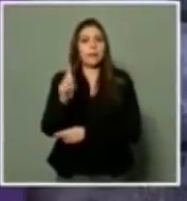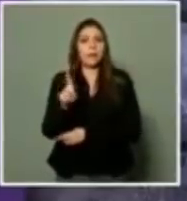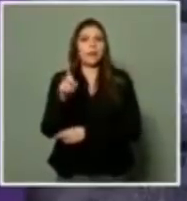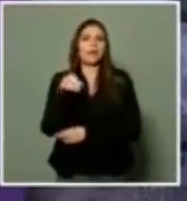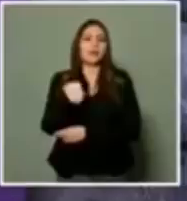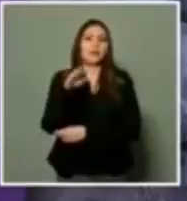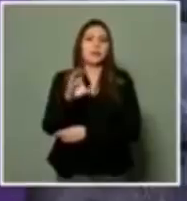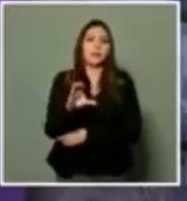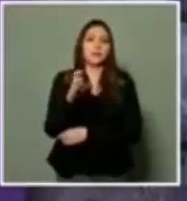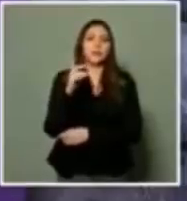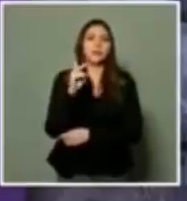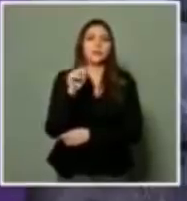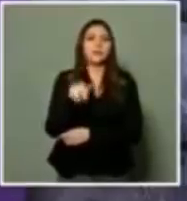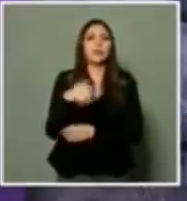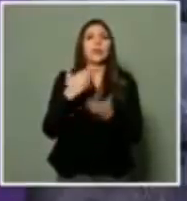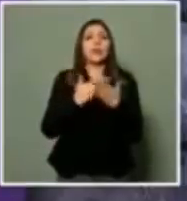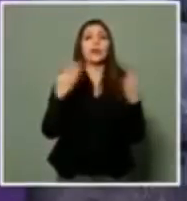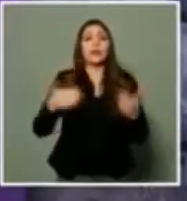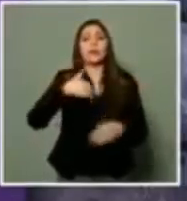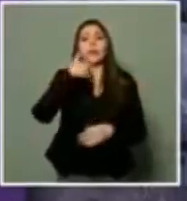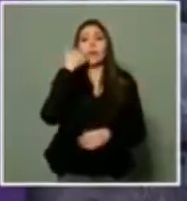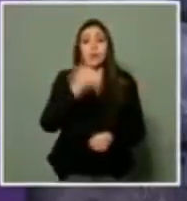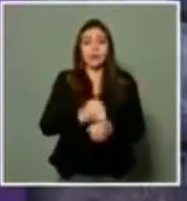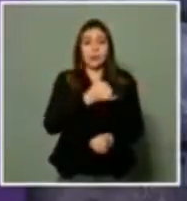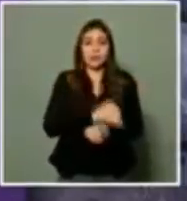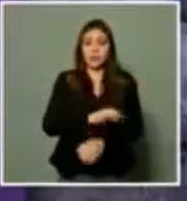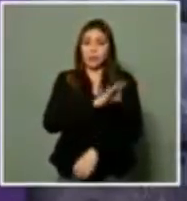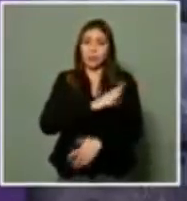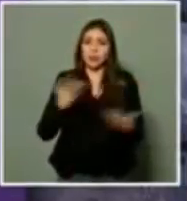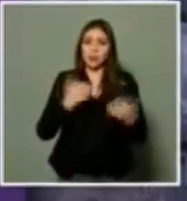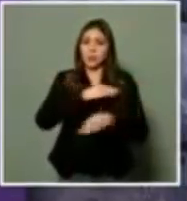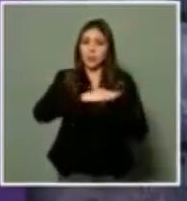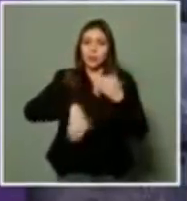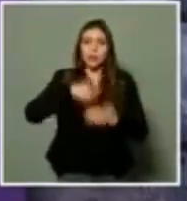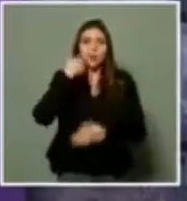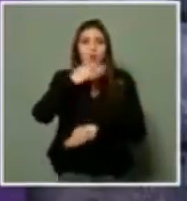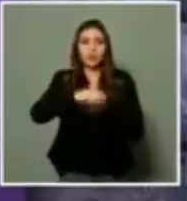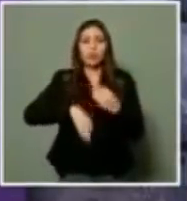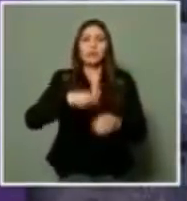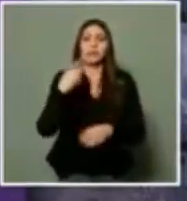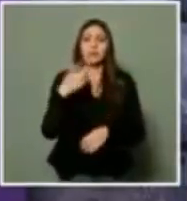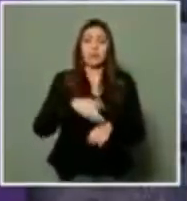En Iztapalapa lo queremos todo, lo podemos todo y por eso vamos a ganar.